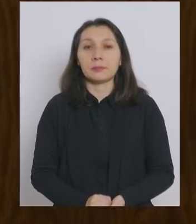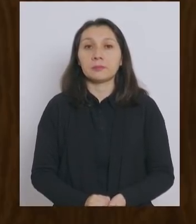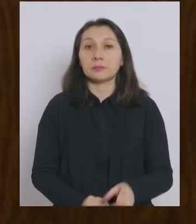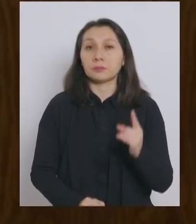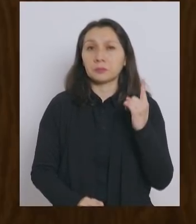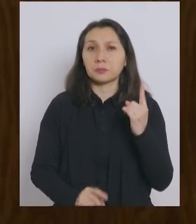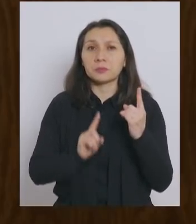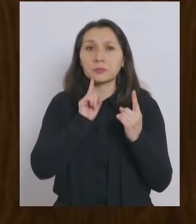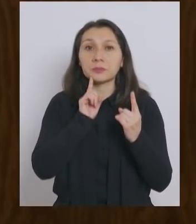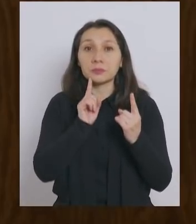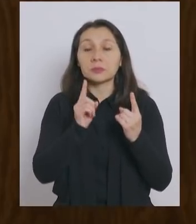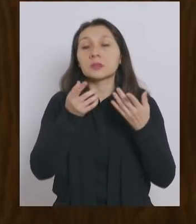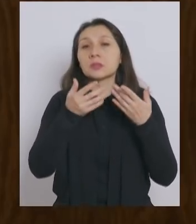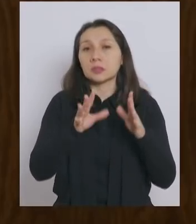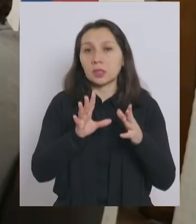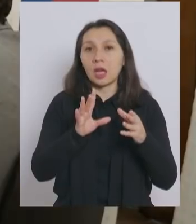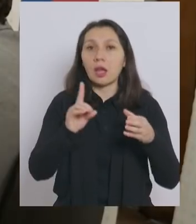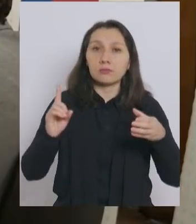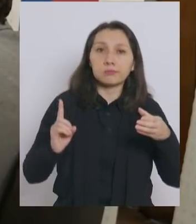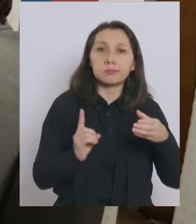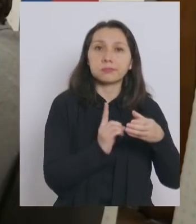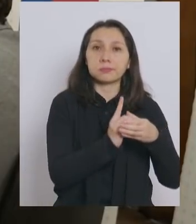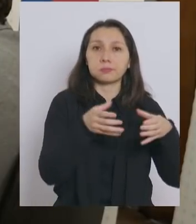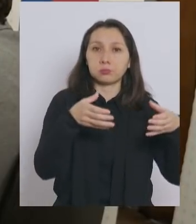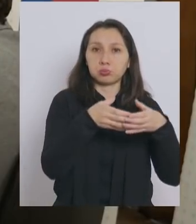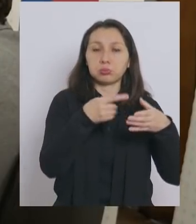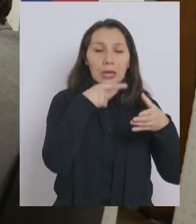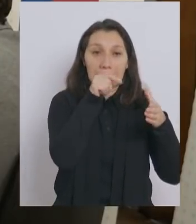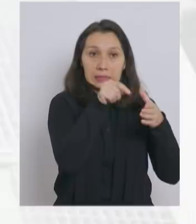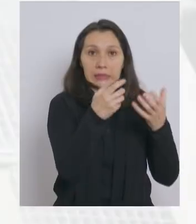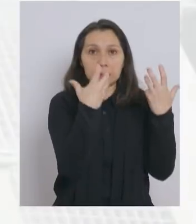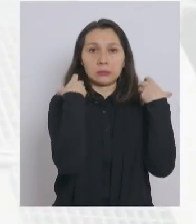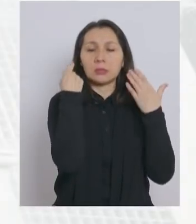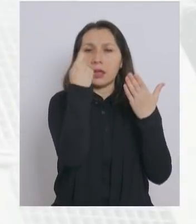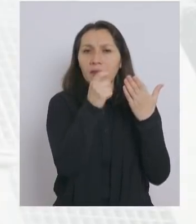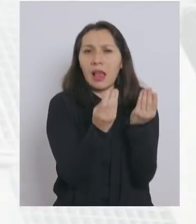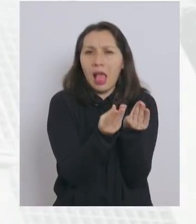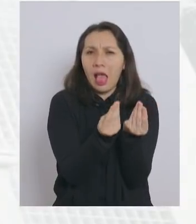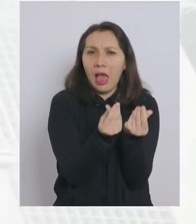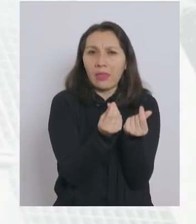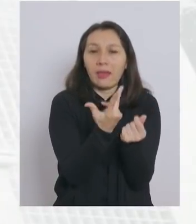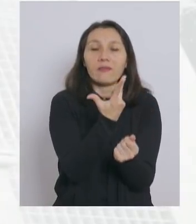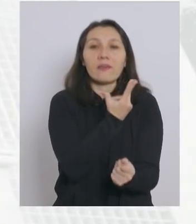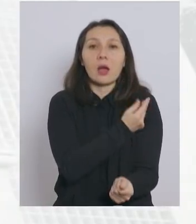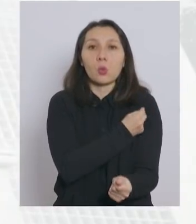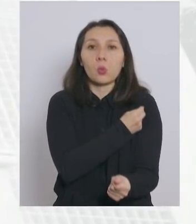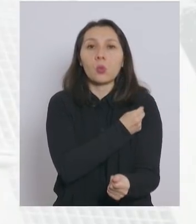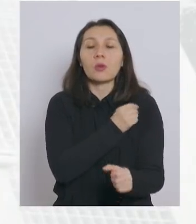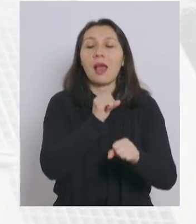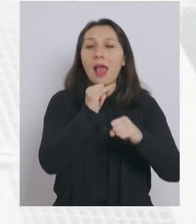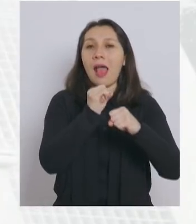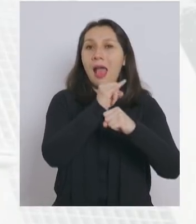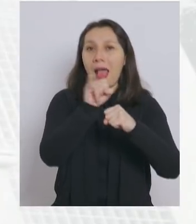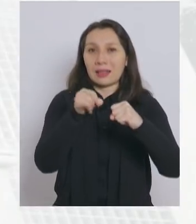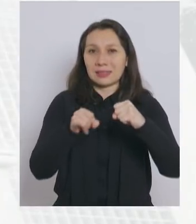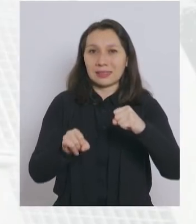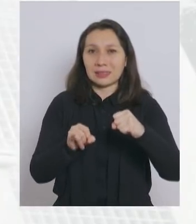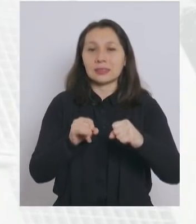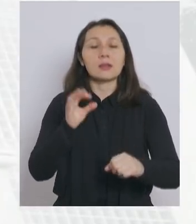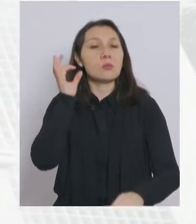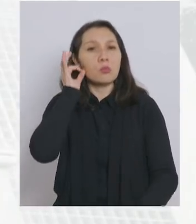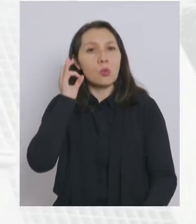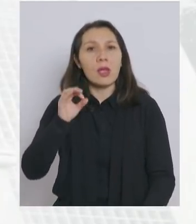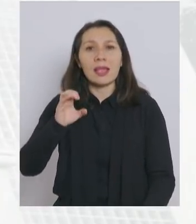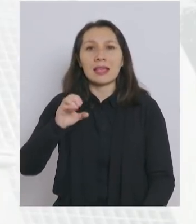Una de ellas ya ha sido parte del grupo que evaluó en los aspectos de calidad la vacuna de AstraZeneca, Janet